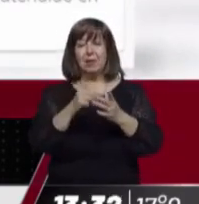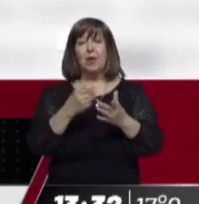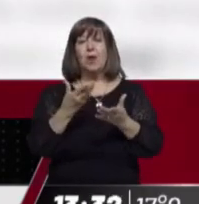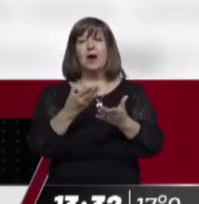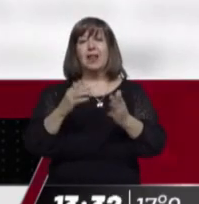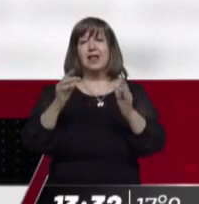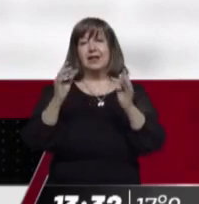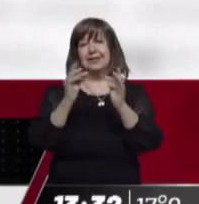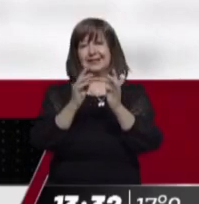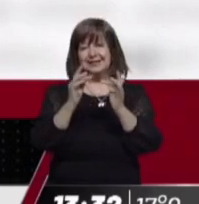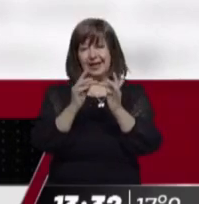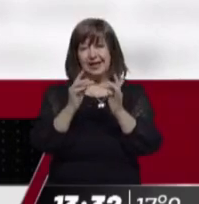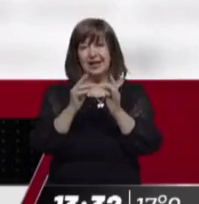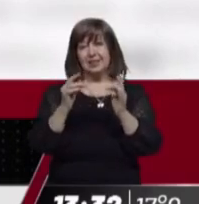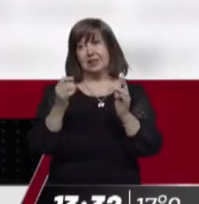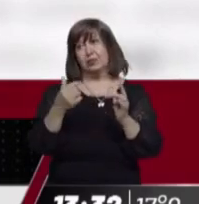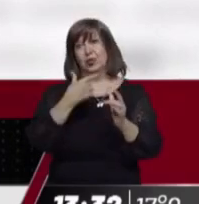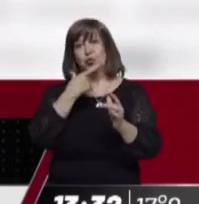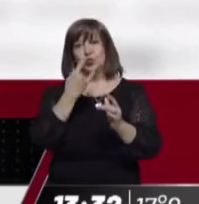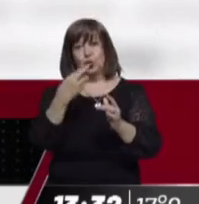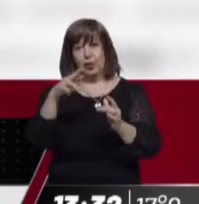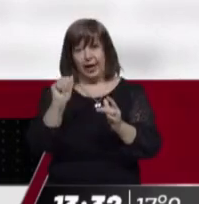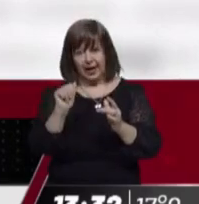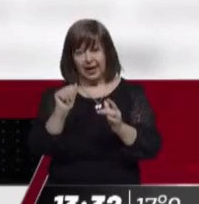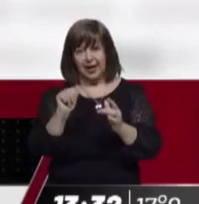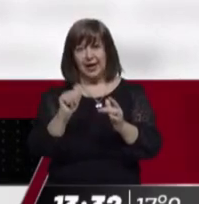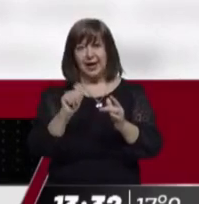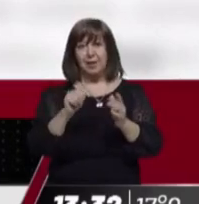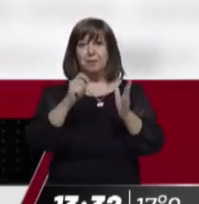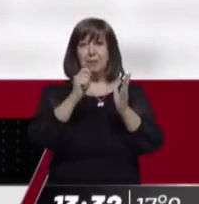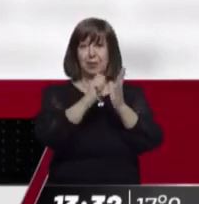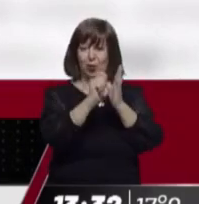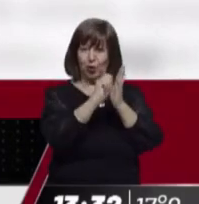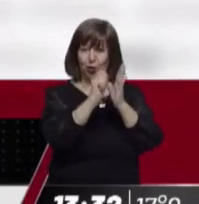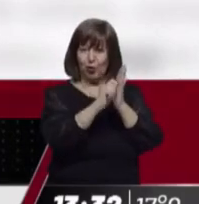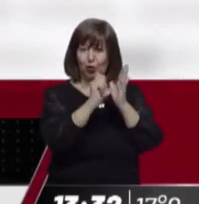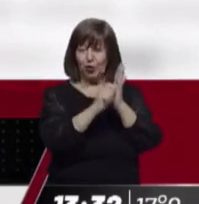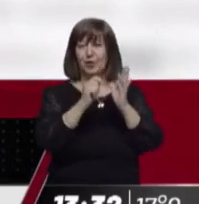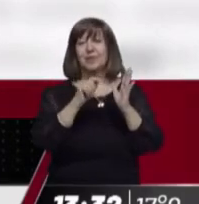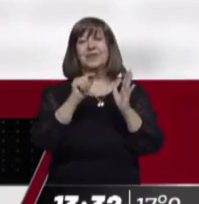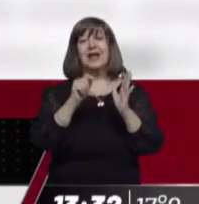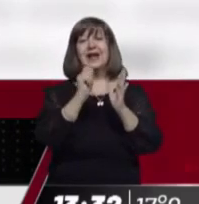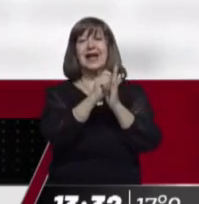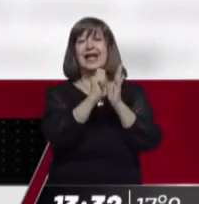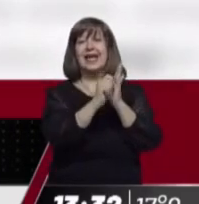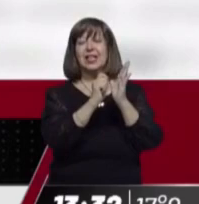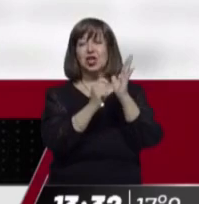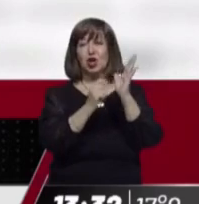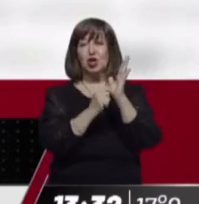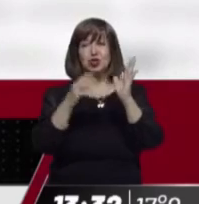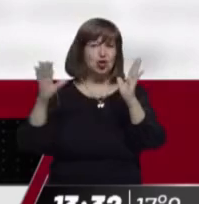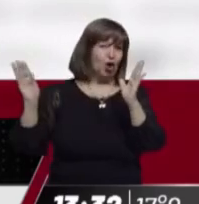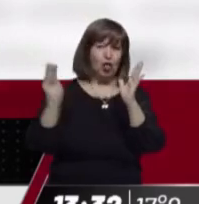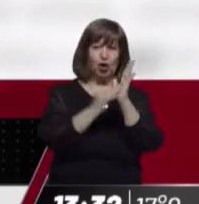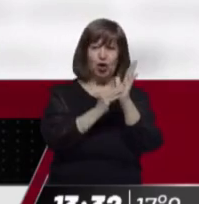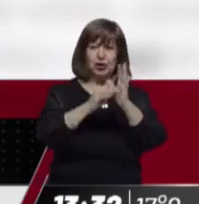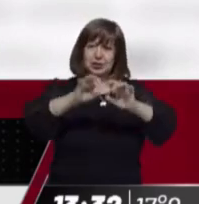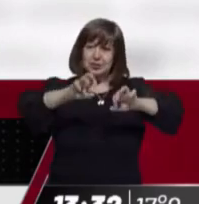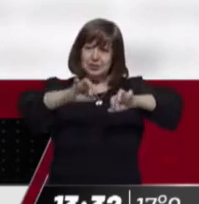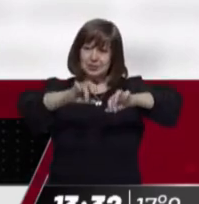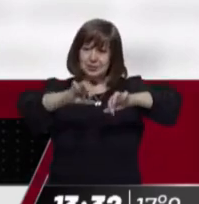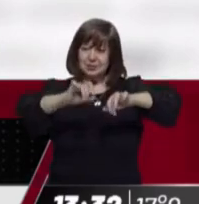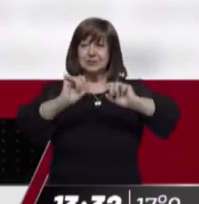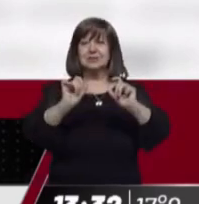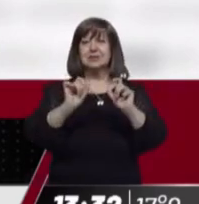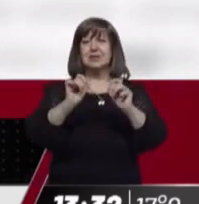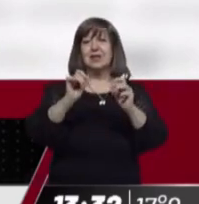el Sistema Único de Registración Automotor. Los registros y la Dirección Nacional está digitalizada, porque